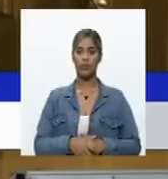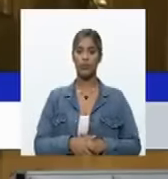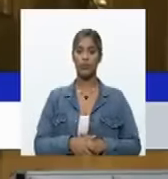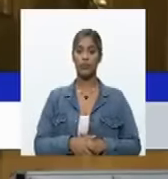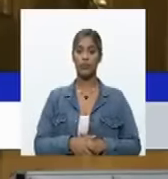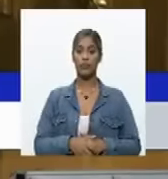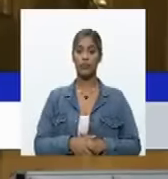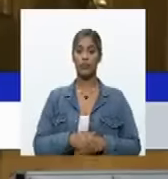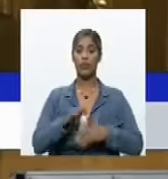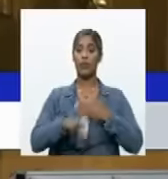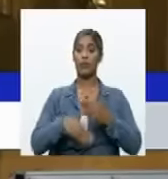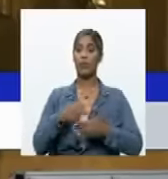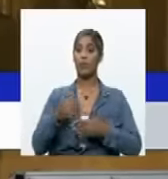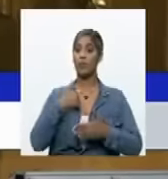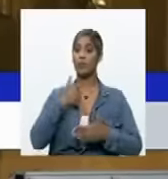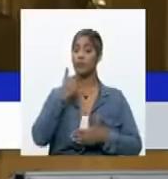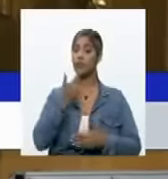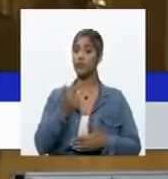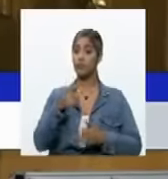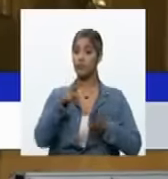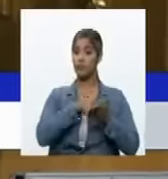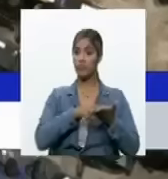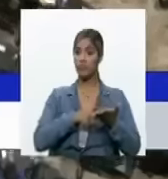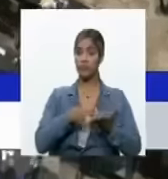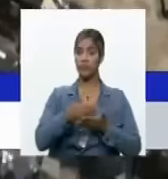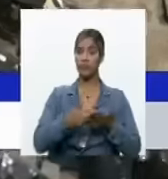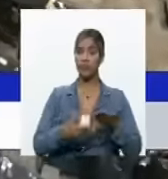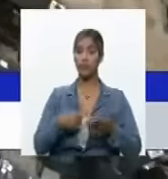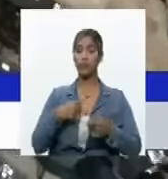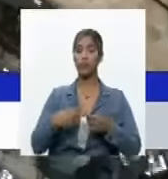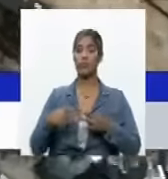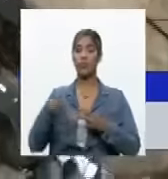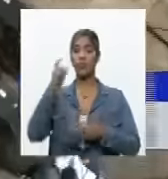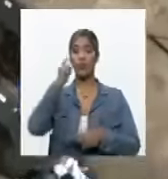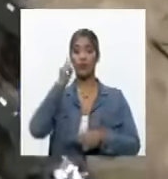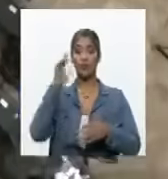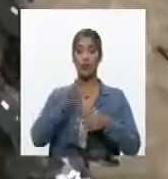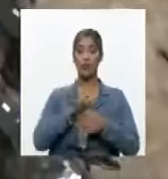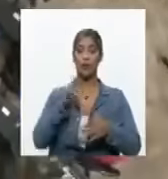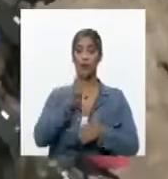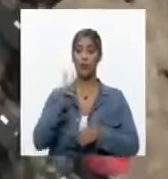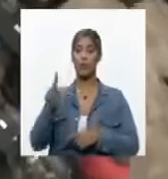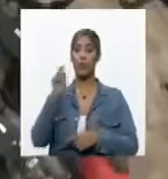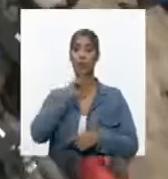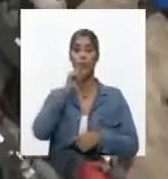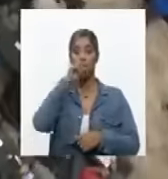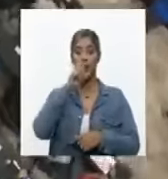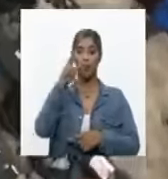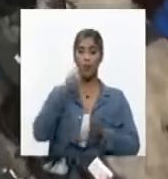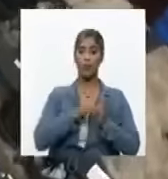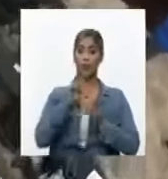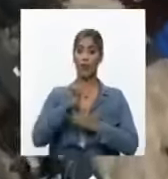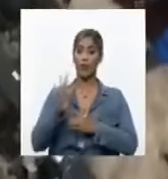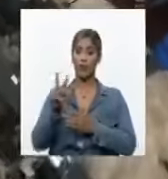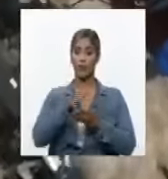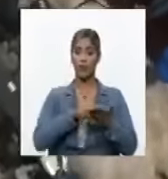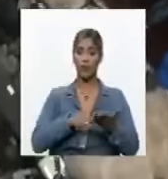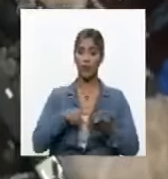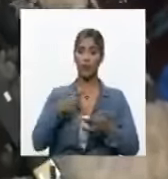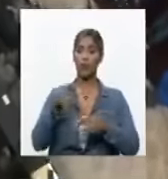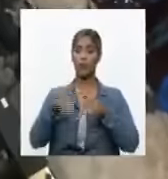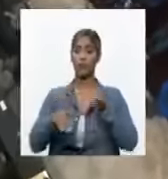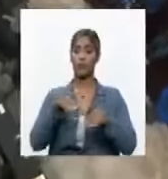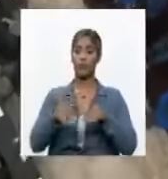presidente solicitó del subsecretario la lectura del acta de la sesión ordinaria del día martes 22 de octubre de 2024. Una vez leída y sometida a